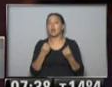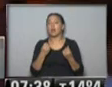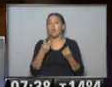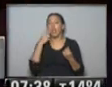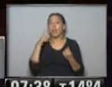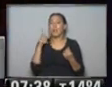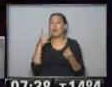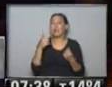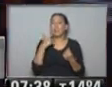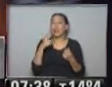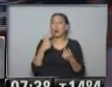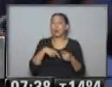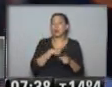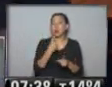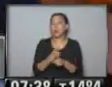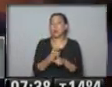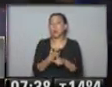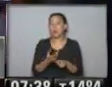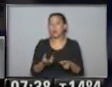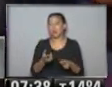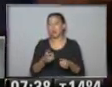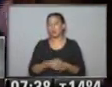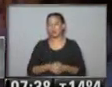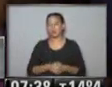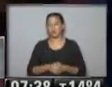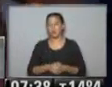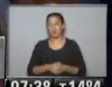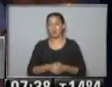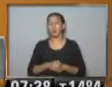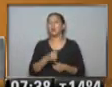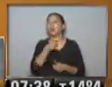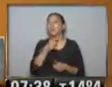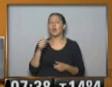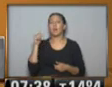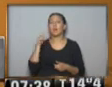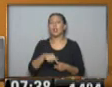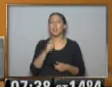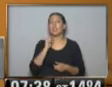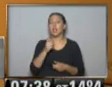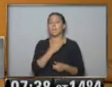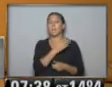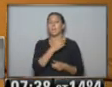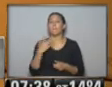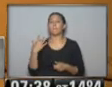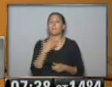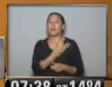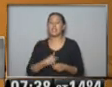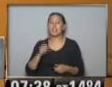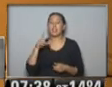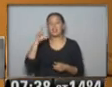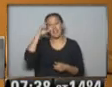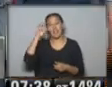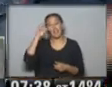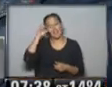lo podemos solucionar. Es una vergüenza. Queremos que se presenten los directivos de Edenor, que no nos han dado ninguna respuesta. Hay